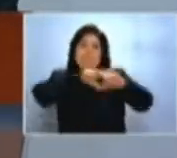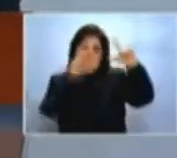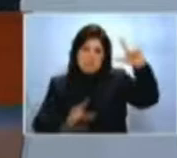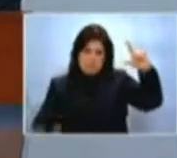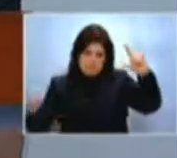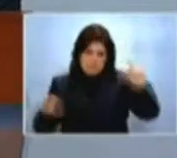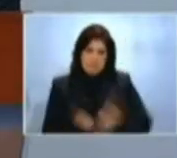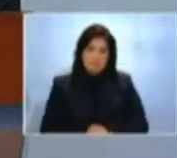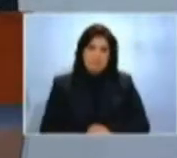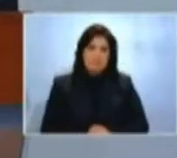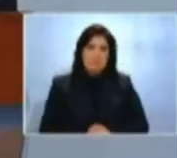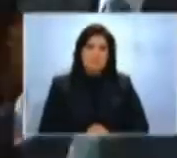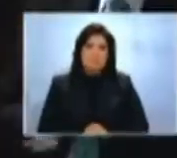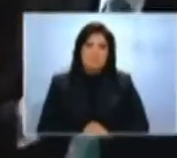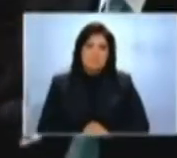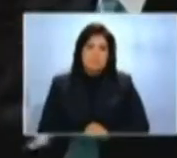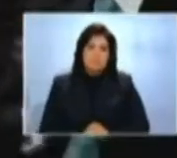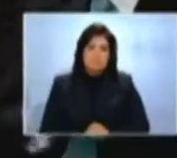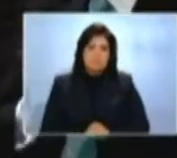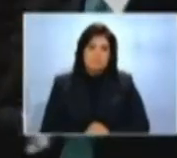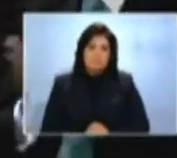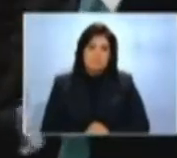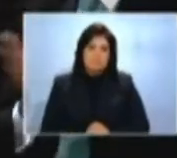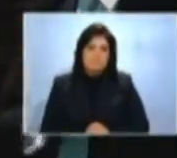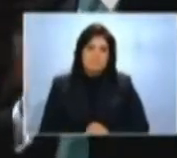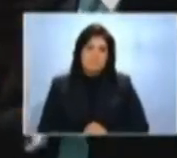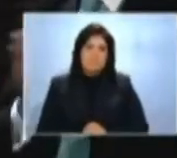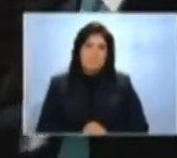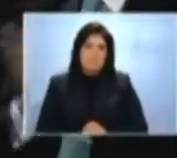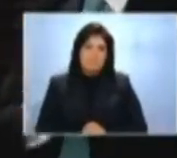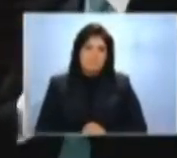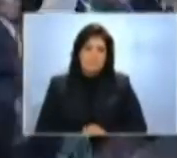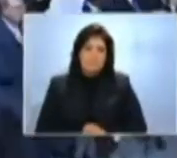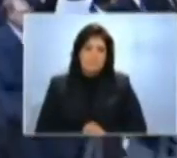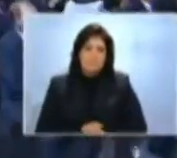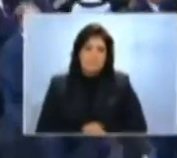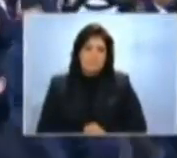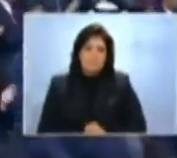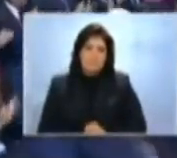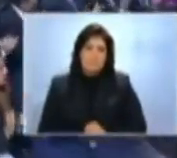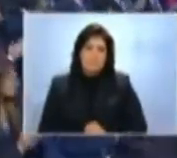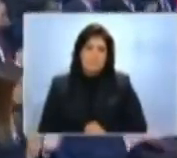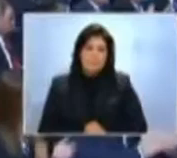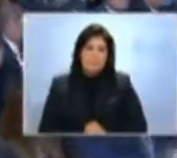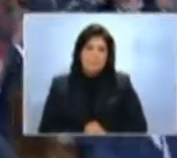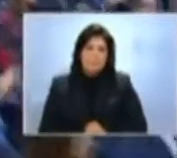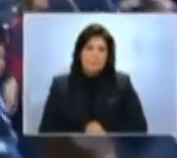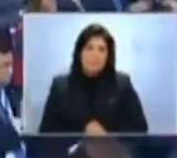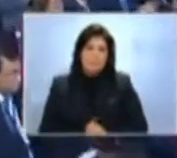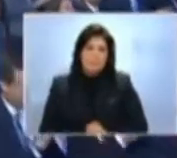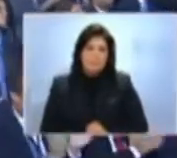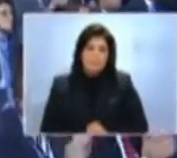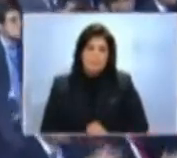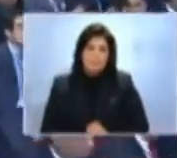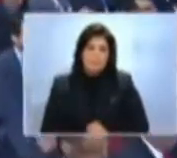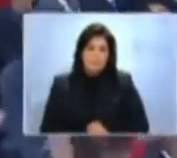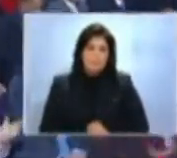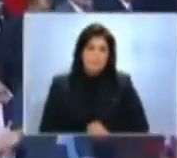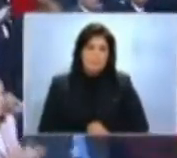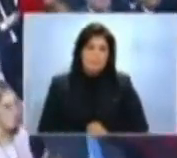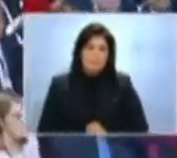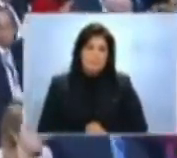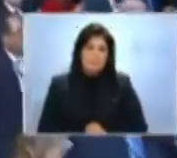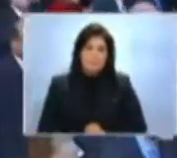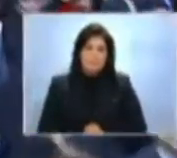de era más bien de tres millones trescientos ochenta y seis mil ciento sesenta y nueve pesos